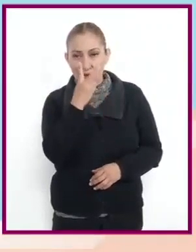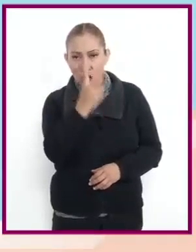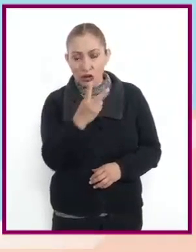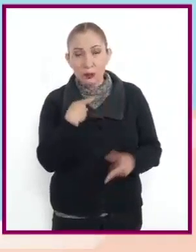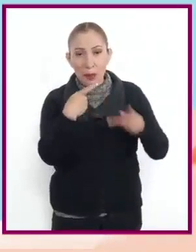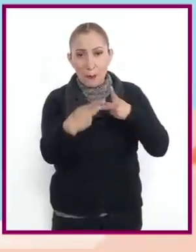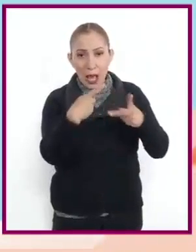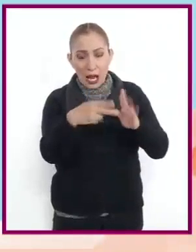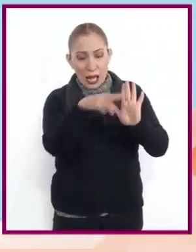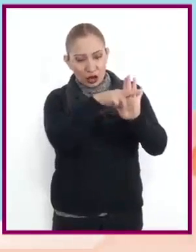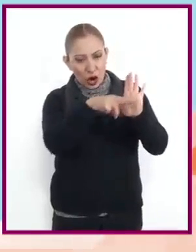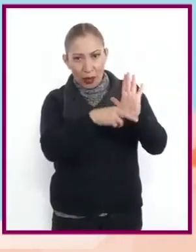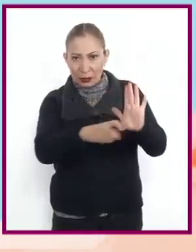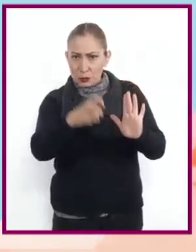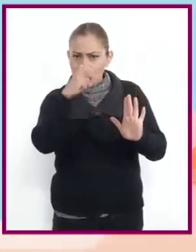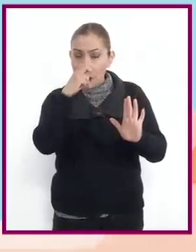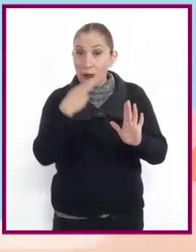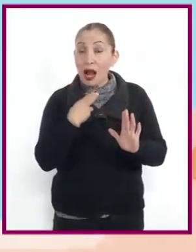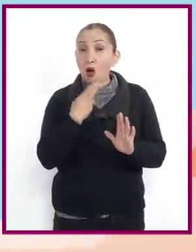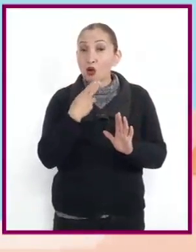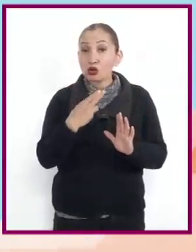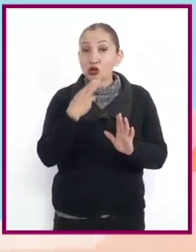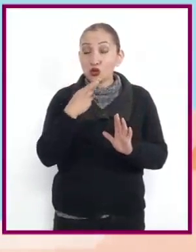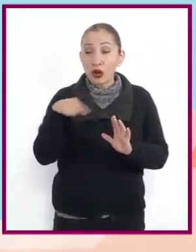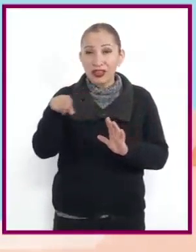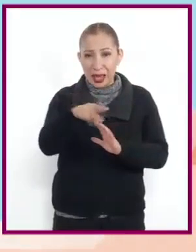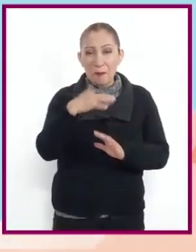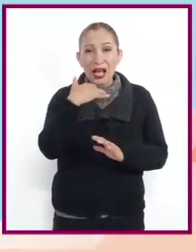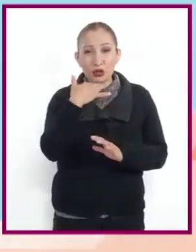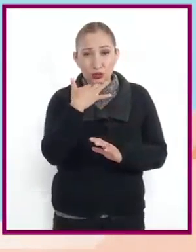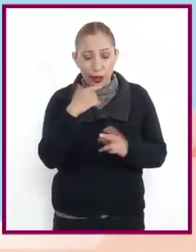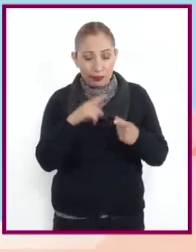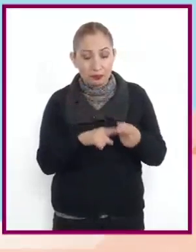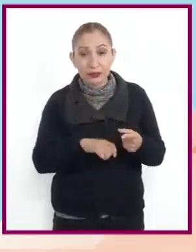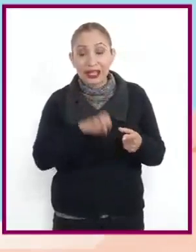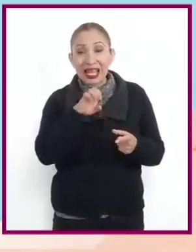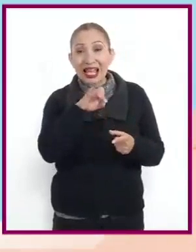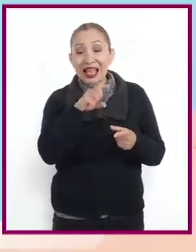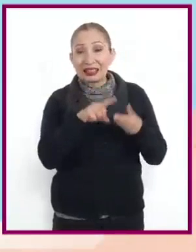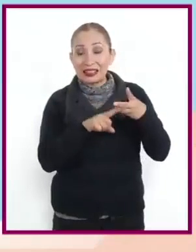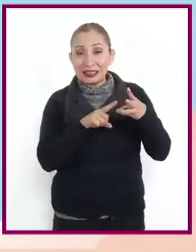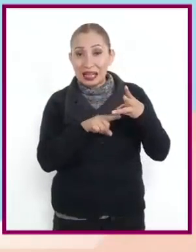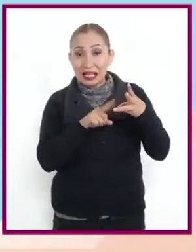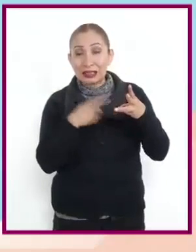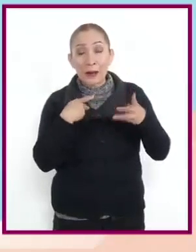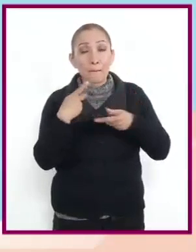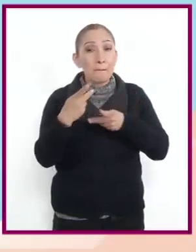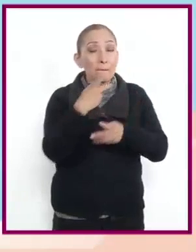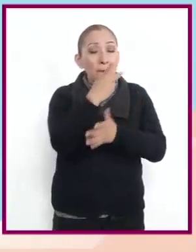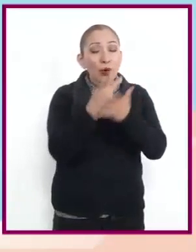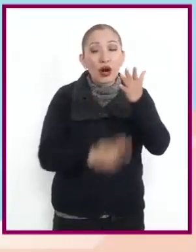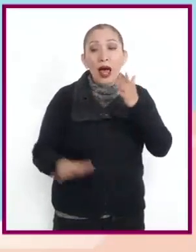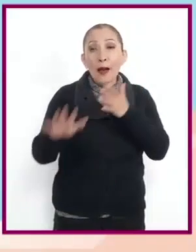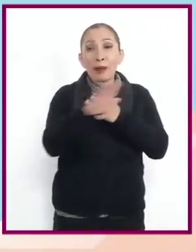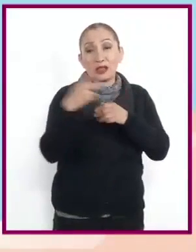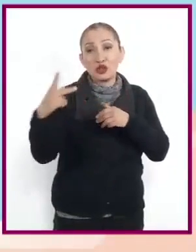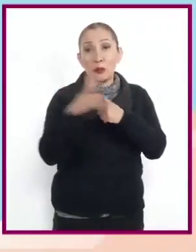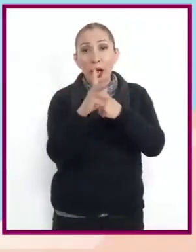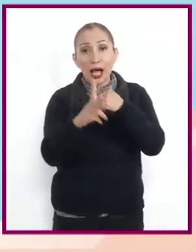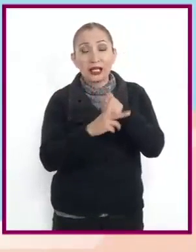utilizar esos residuos como combustible y en última instancia incinerarlos o depositarlos en rellenos